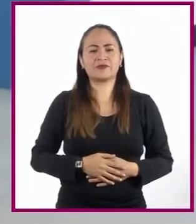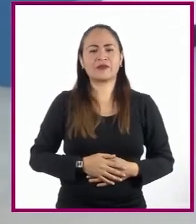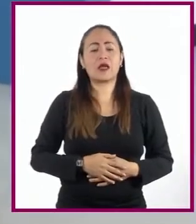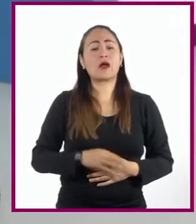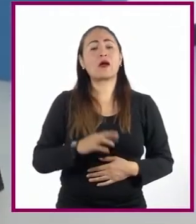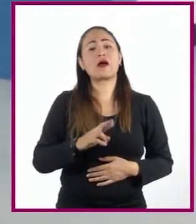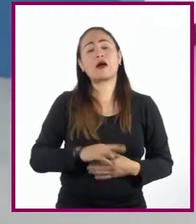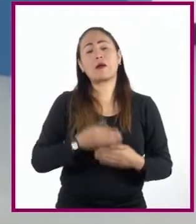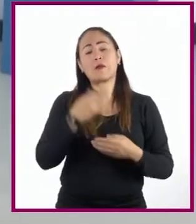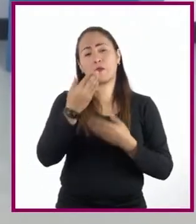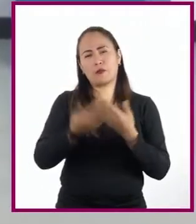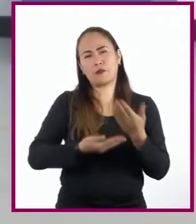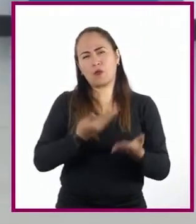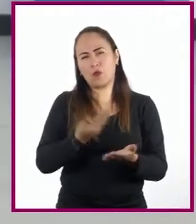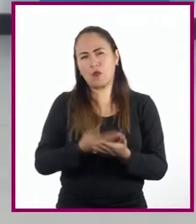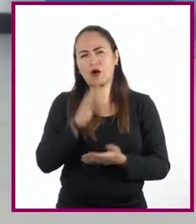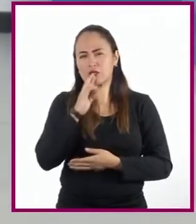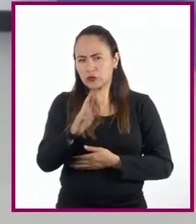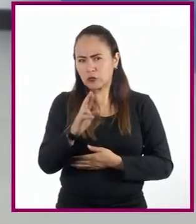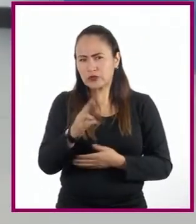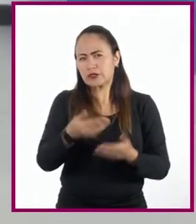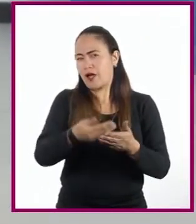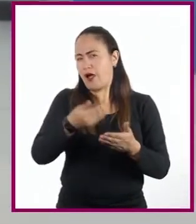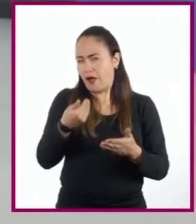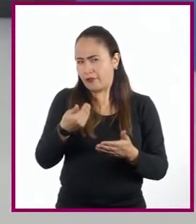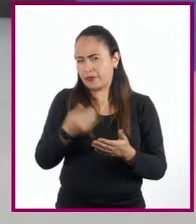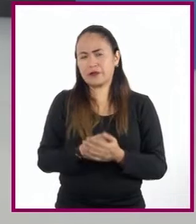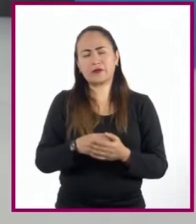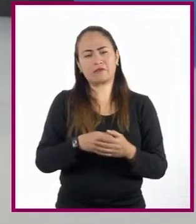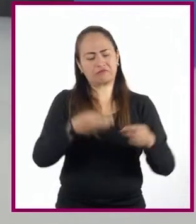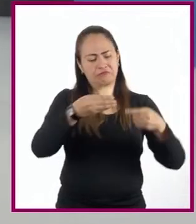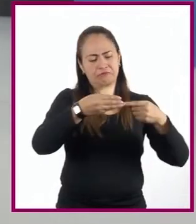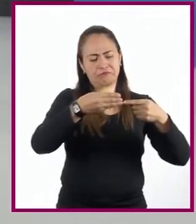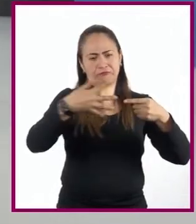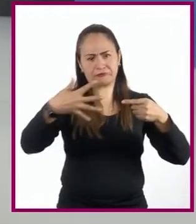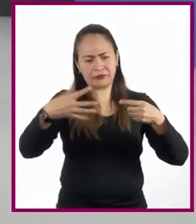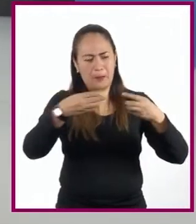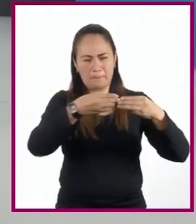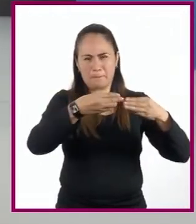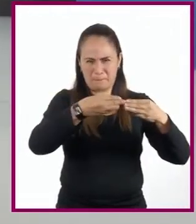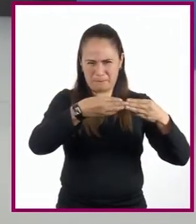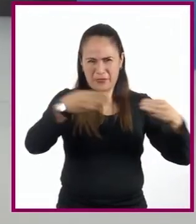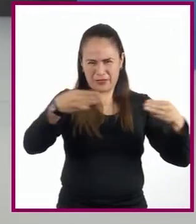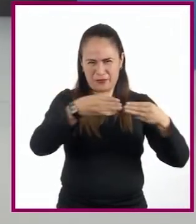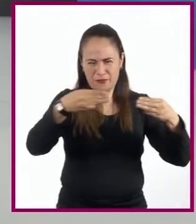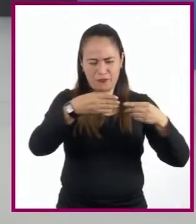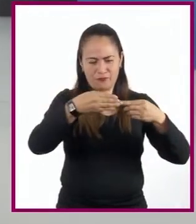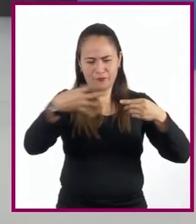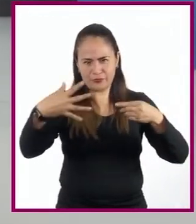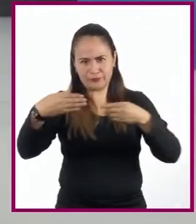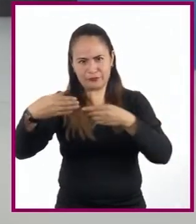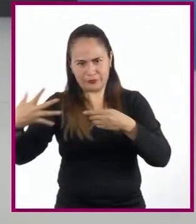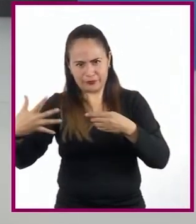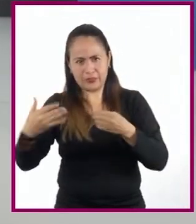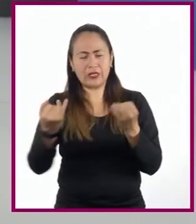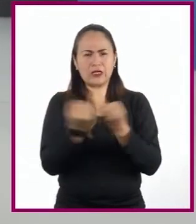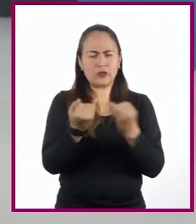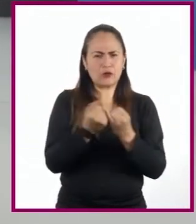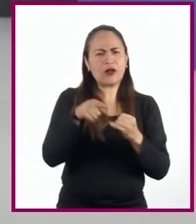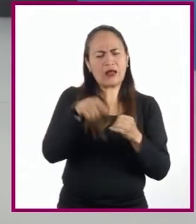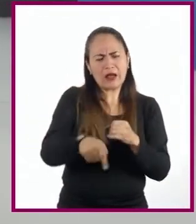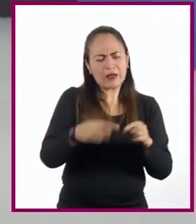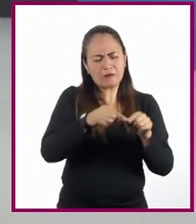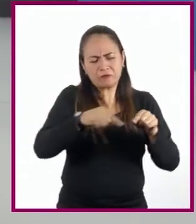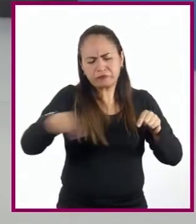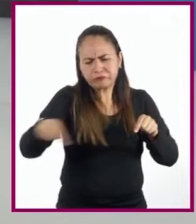las preguntas anteriores, analicemos qué son los múltiplos y submúltiplos del metro y qué tipo de mediciones podemos realizar con